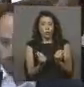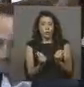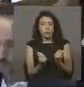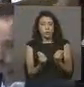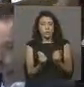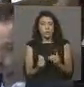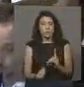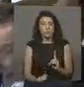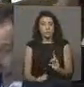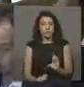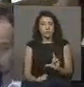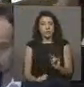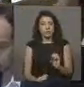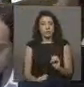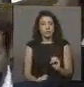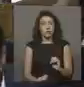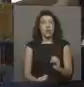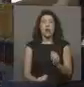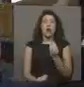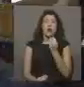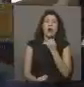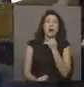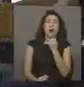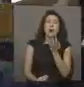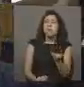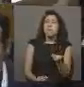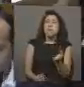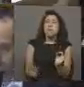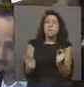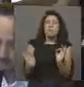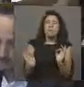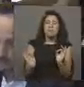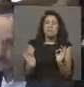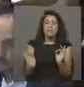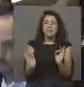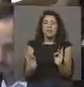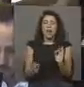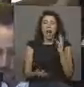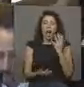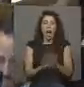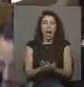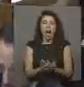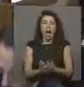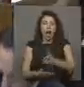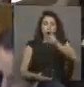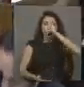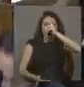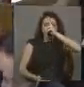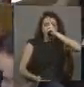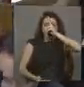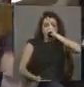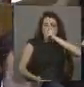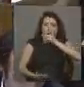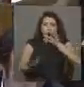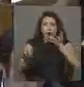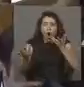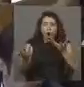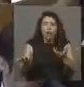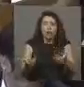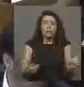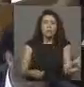delitos que son del orden común, vulgares, tienen el honor de